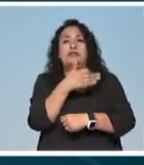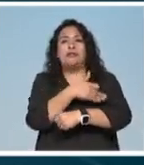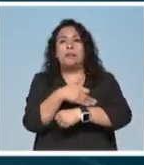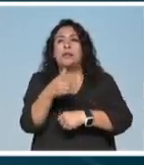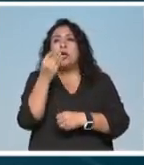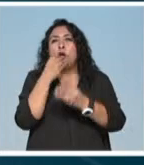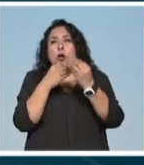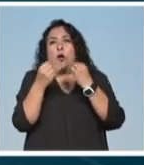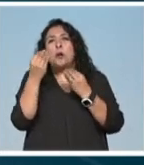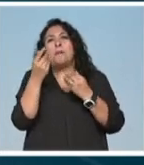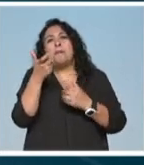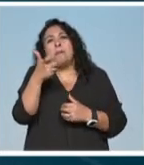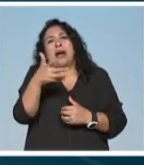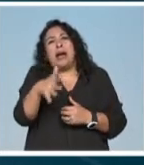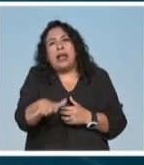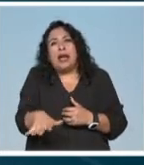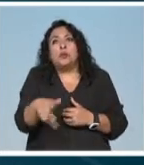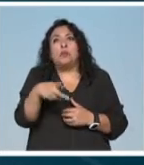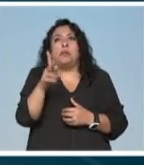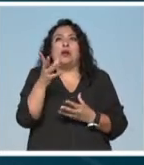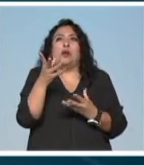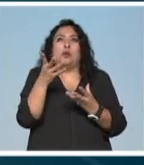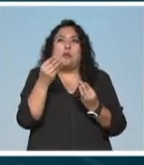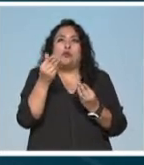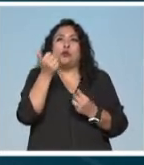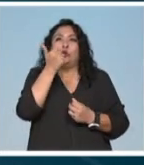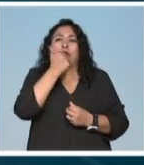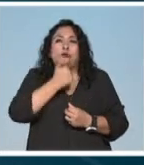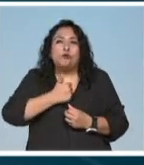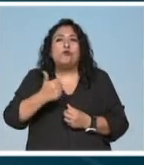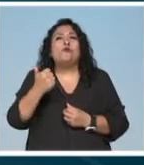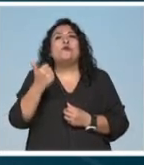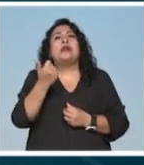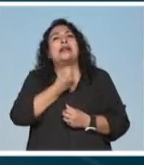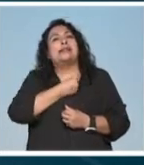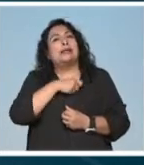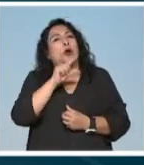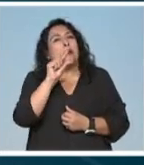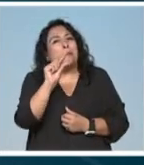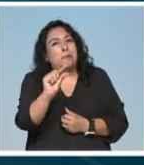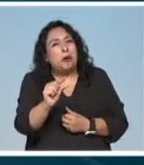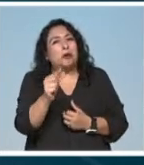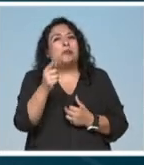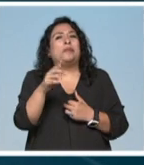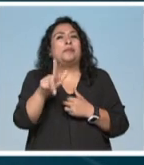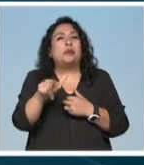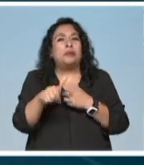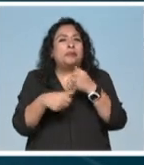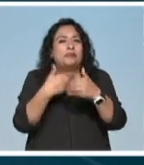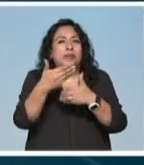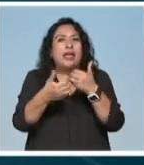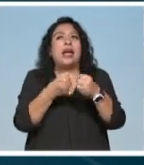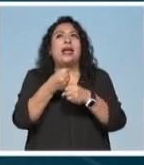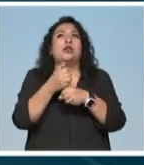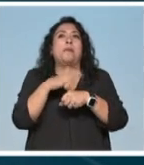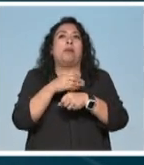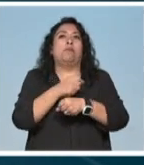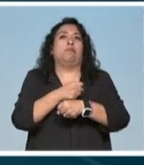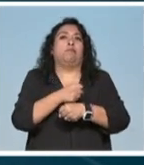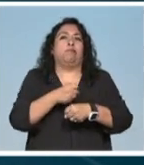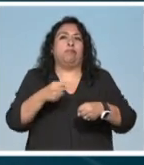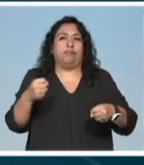comen alimentos baratos, pero altos en calorías y bajos en nutrientes, lo cual, con los años, ha provocado más